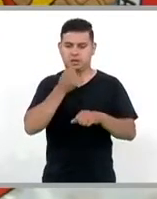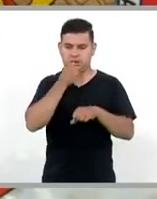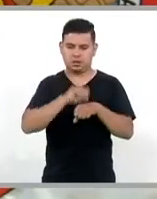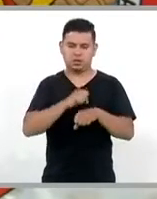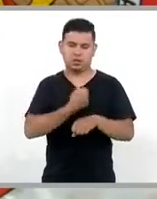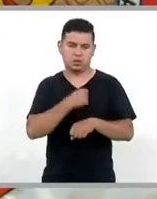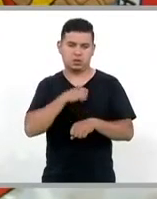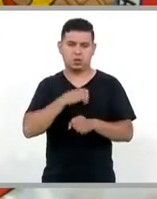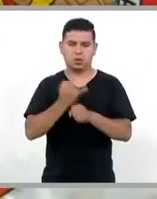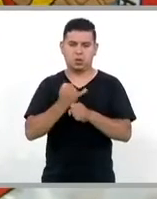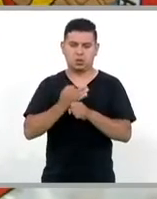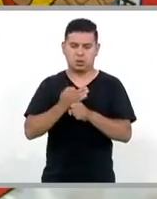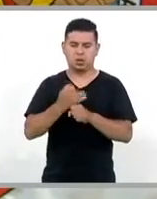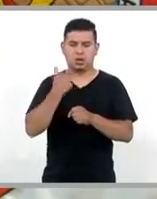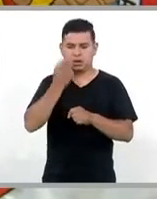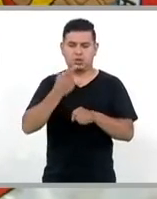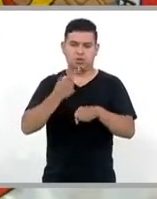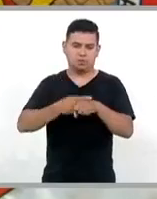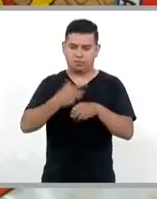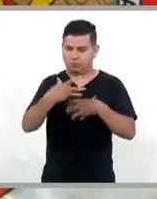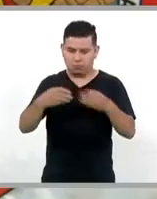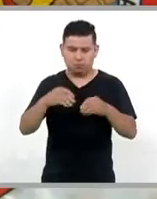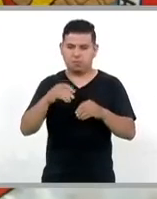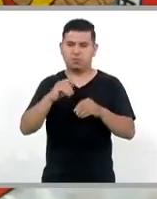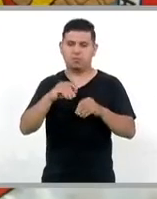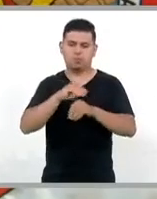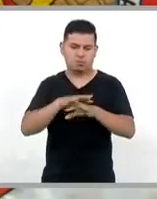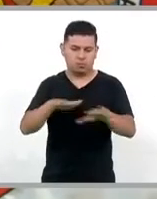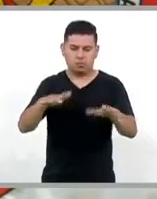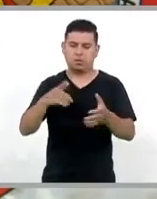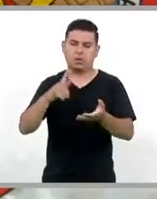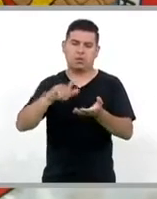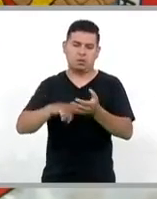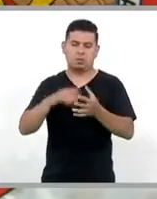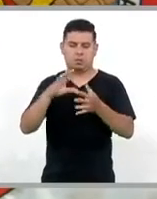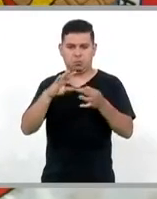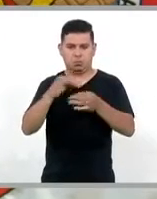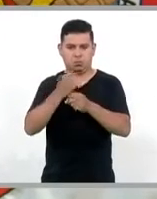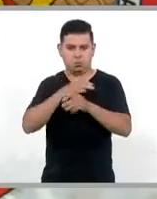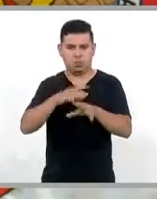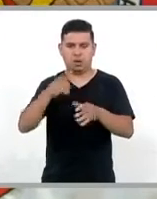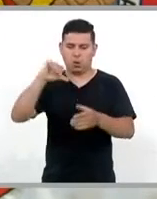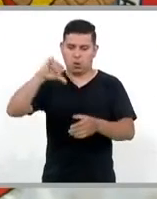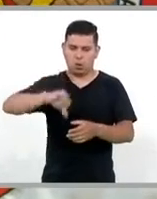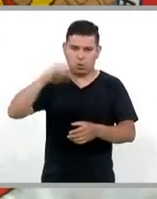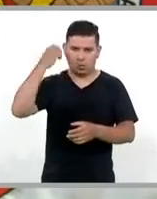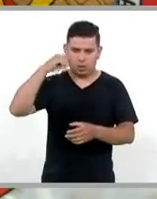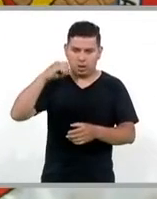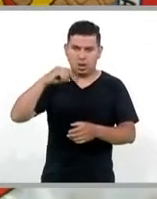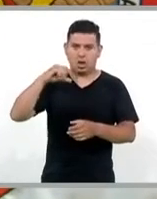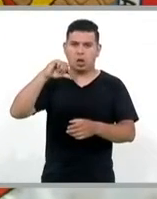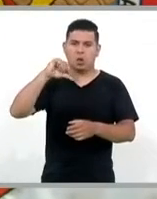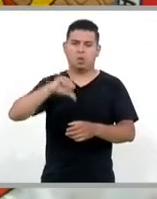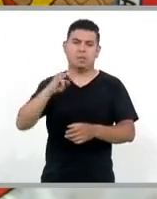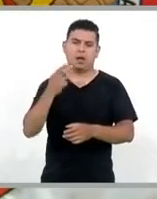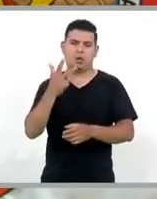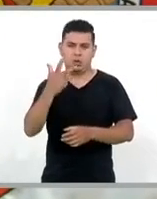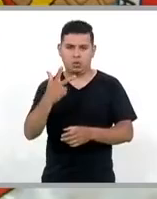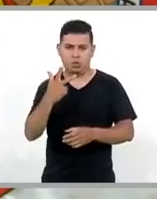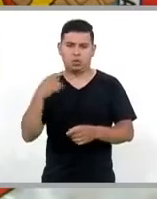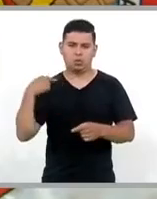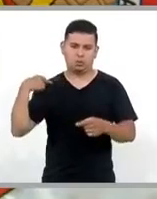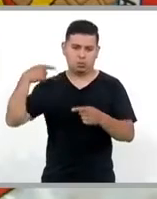panorama epidemiológico de kobe 19 en el estado de oaxaca al día de hoy 8 de mayo al